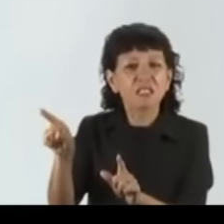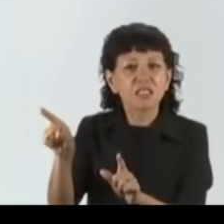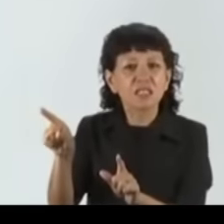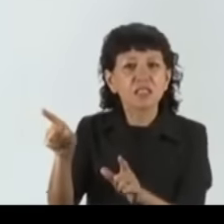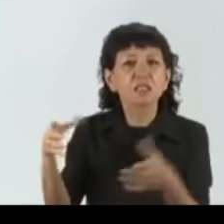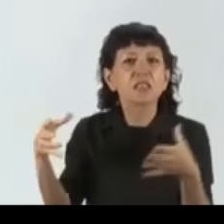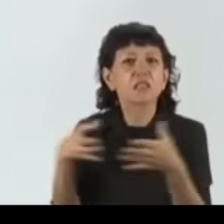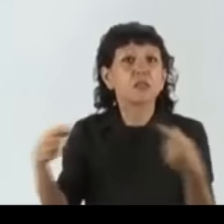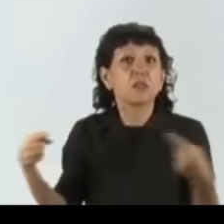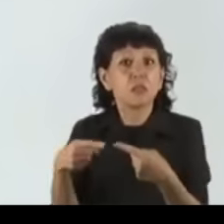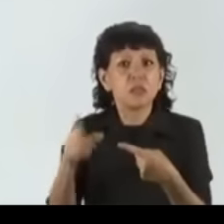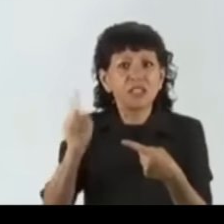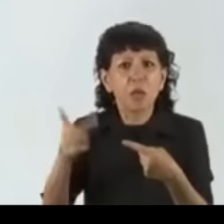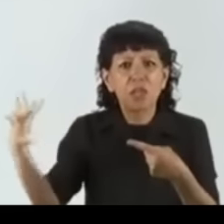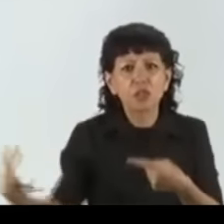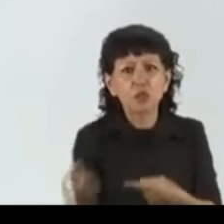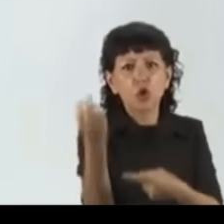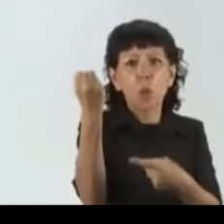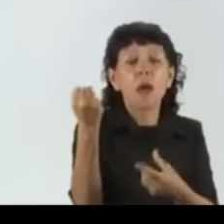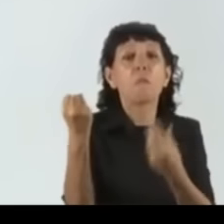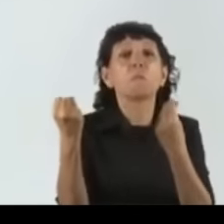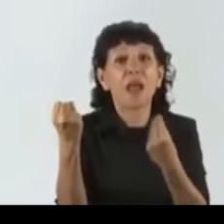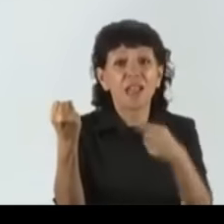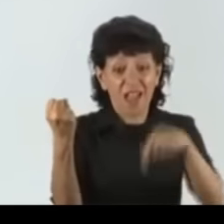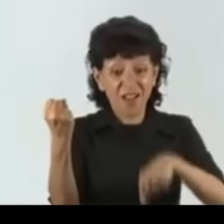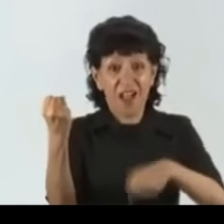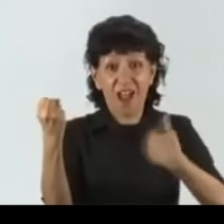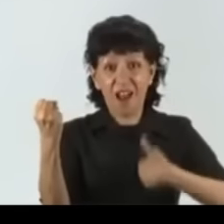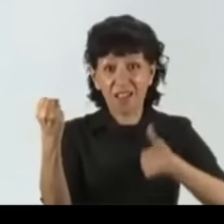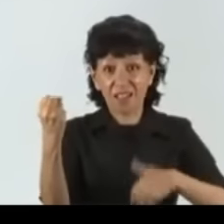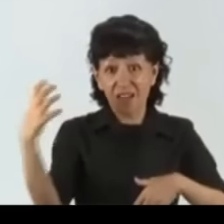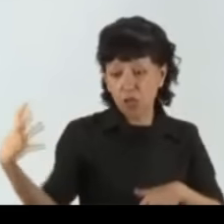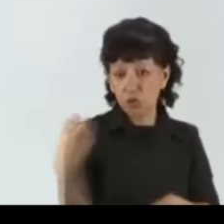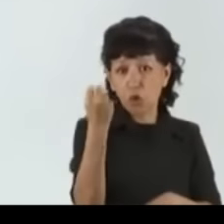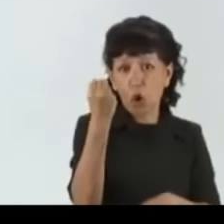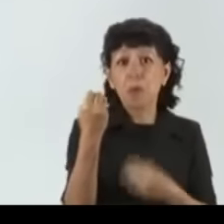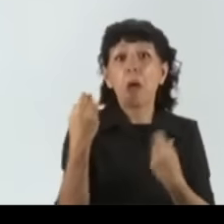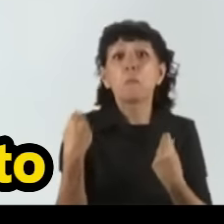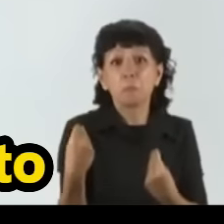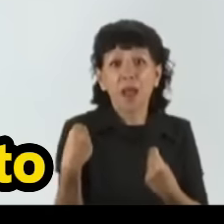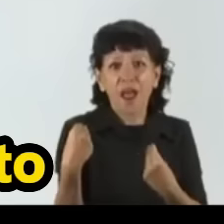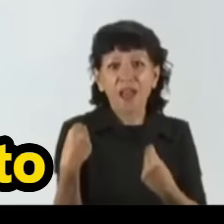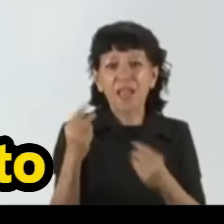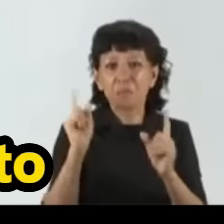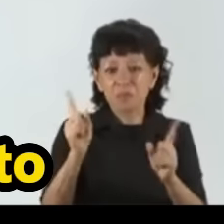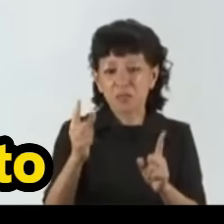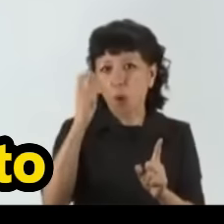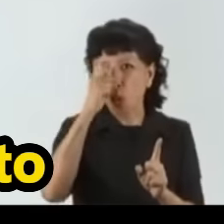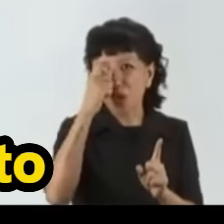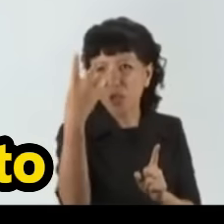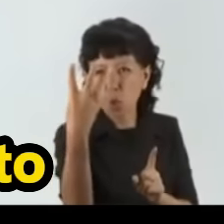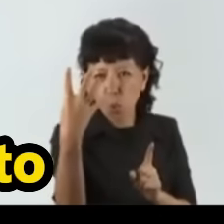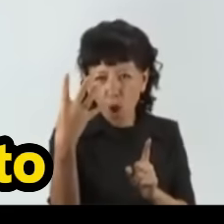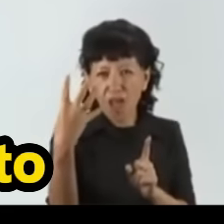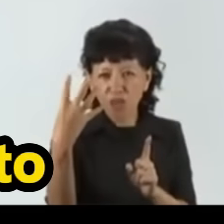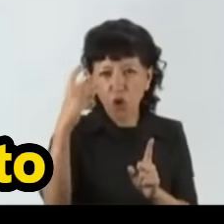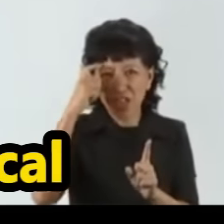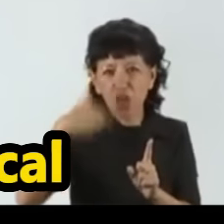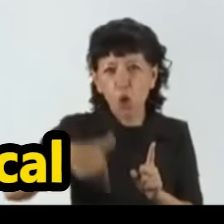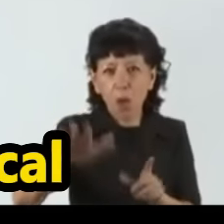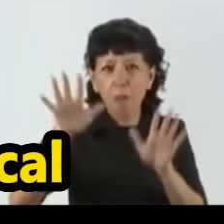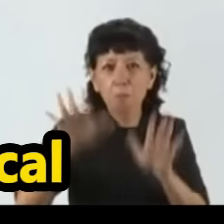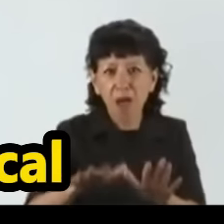¿no? Como bandera, inclusive para la movilización del 24 de enero, el paro. ¿Cómo se expediría el gobierno al